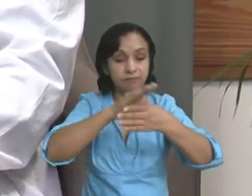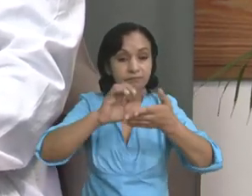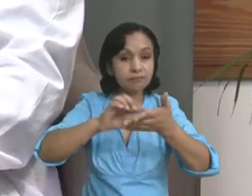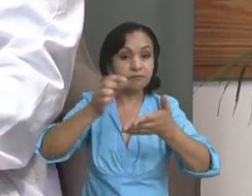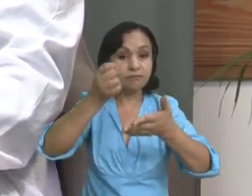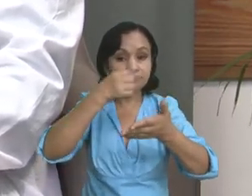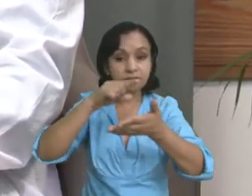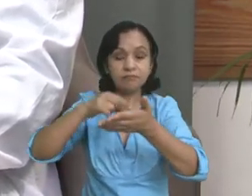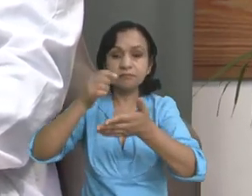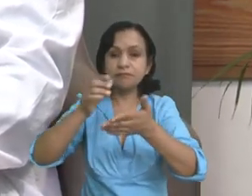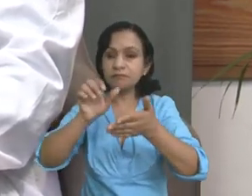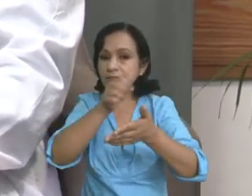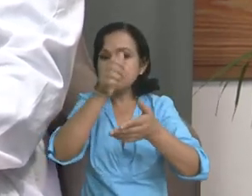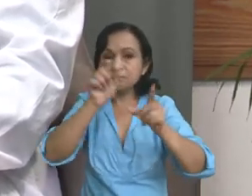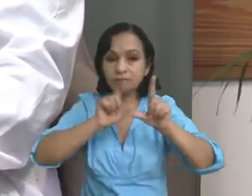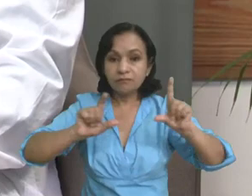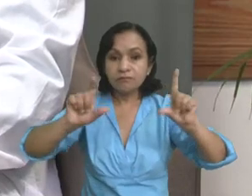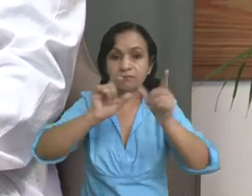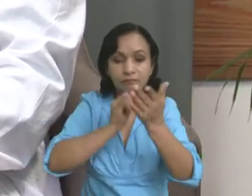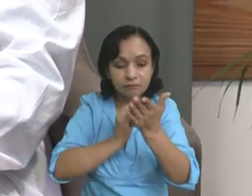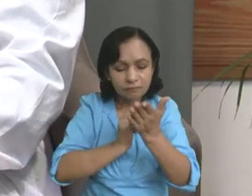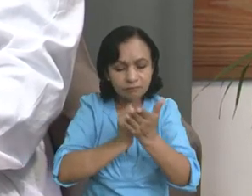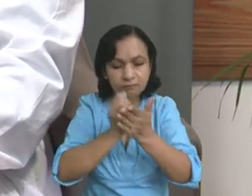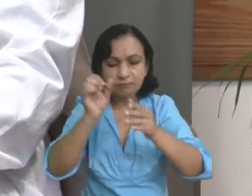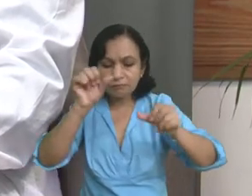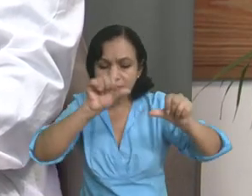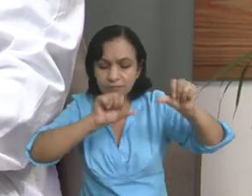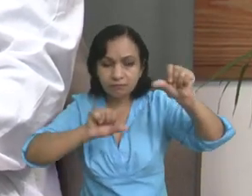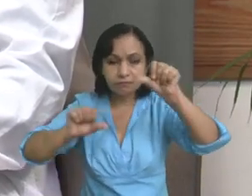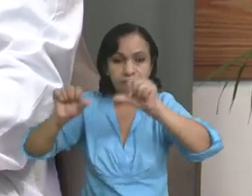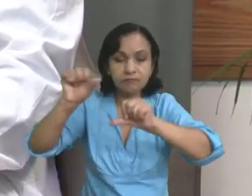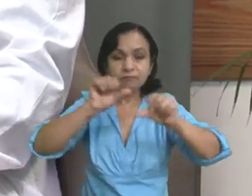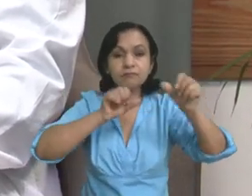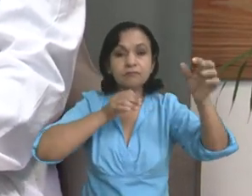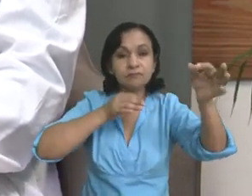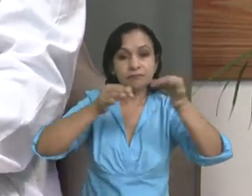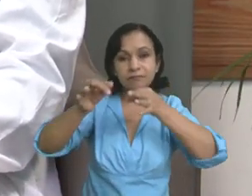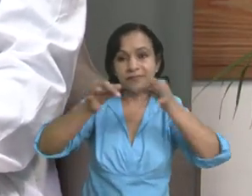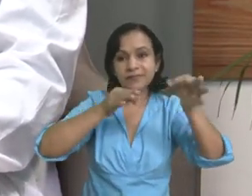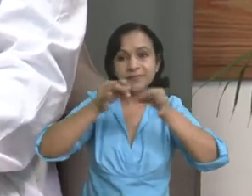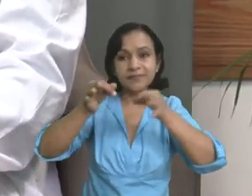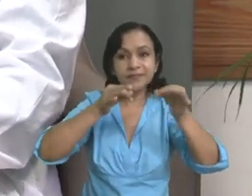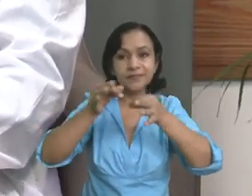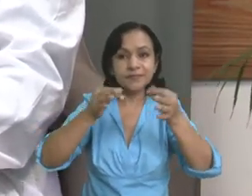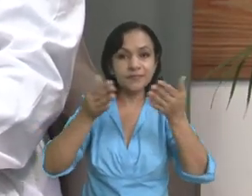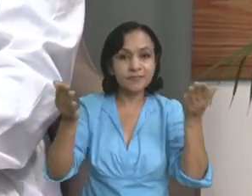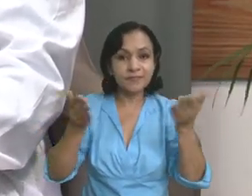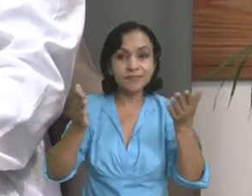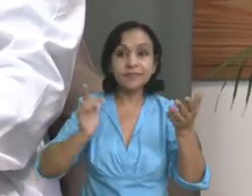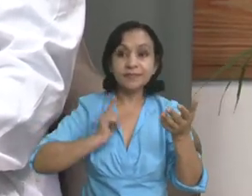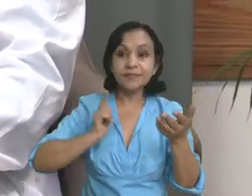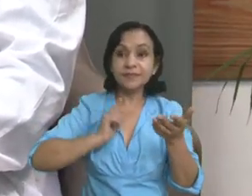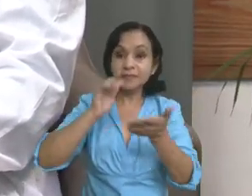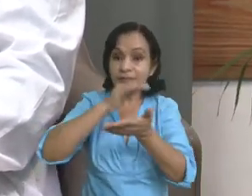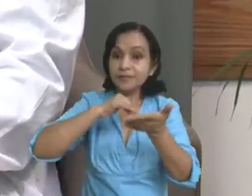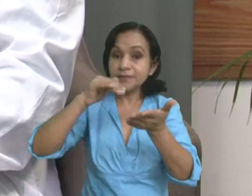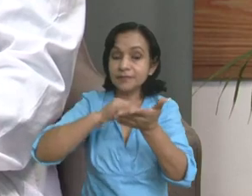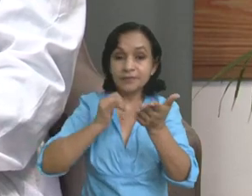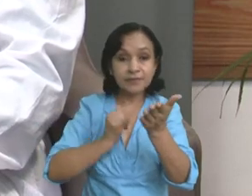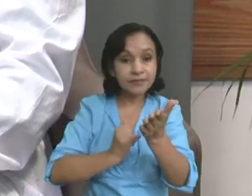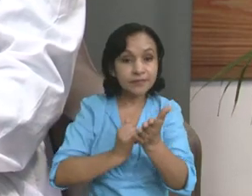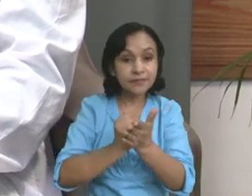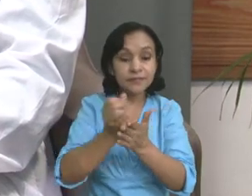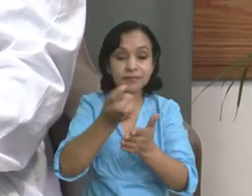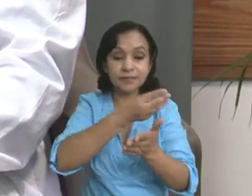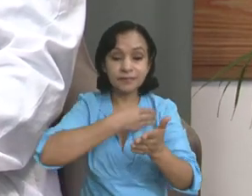en otros centros de investigación, porque me gustaría ser inclusiva, ¿no? O sea, nosotros tenemos centros de investigación en el propio Ministerio de